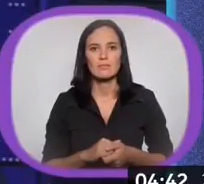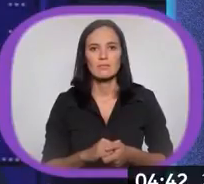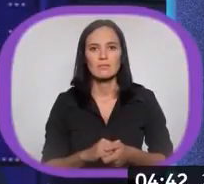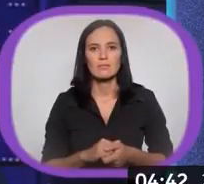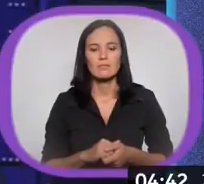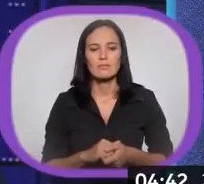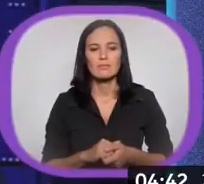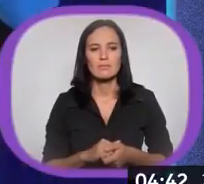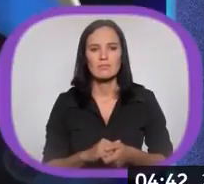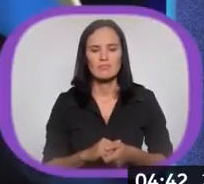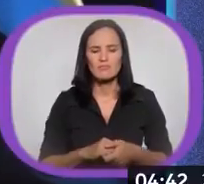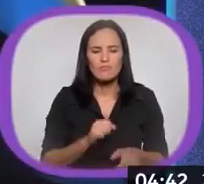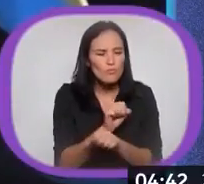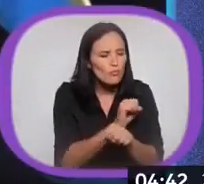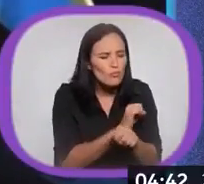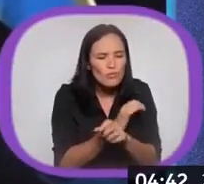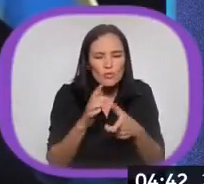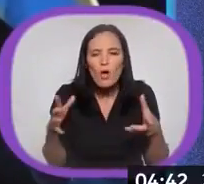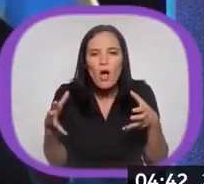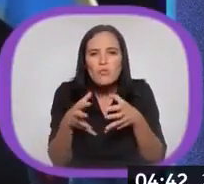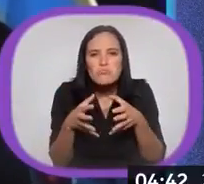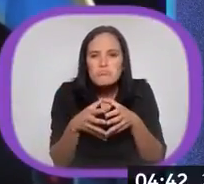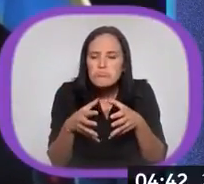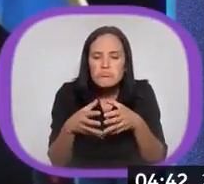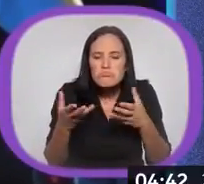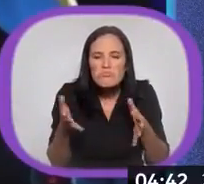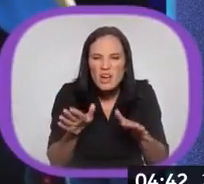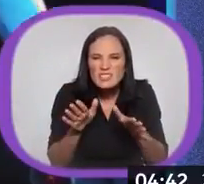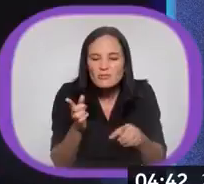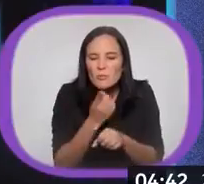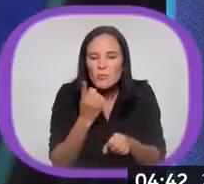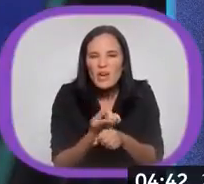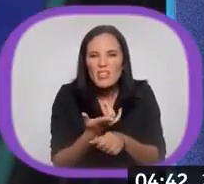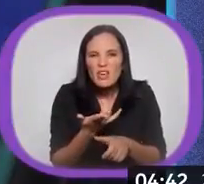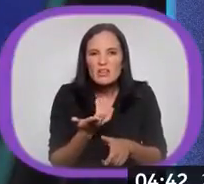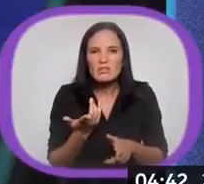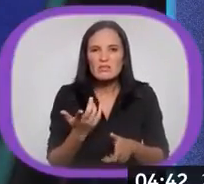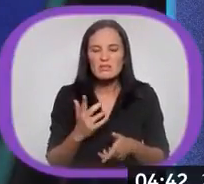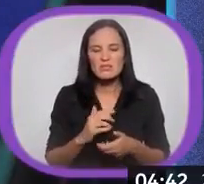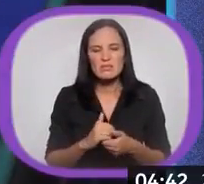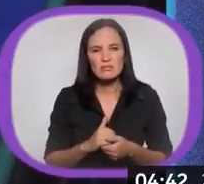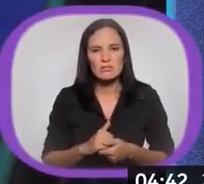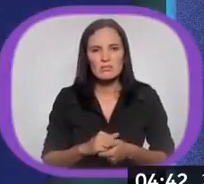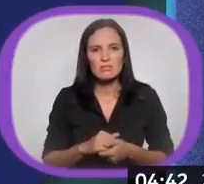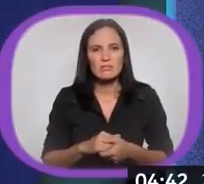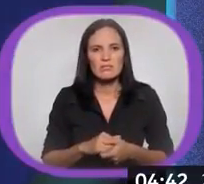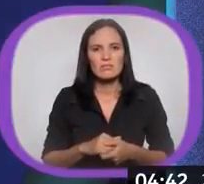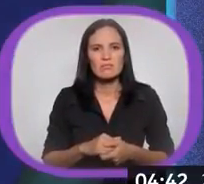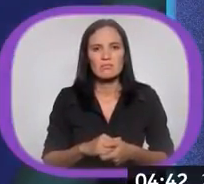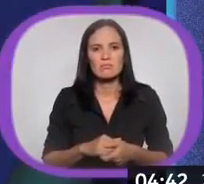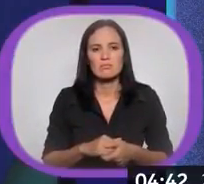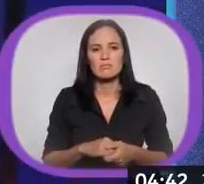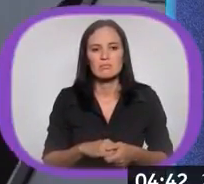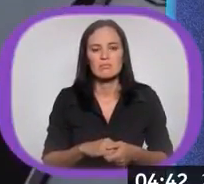¿Eh? No hay lugar para el trabajo en equipo cuando la chispa está en juego. ¡Mira esto!